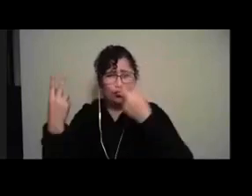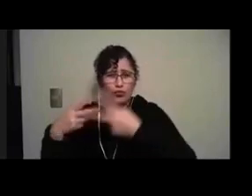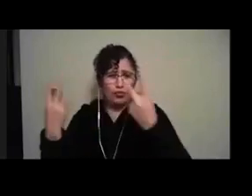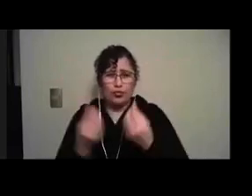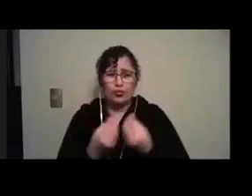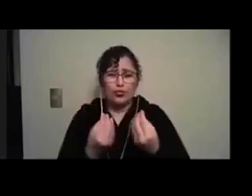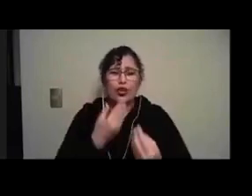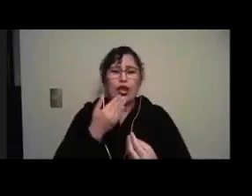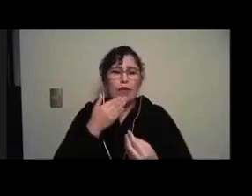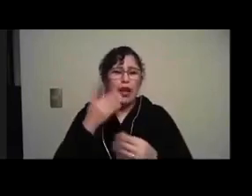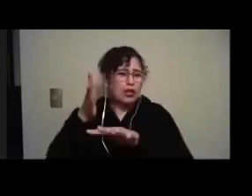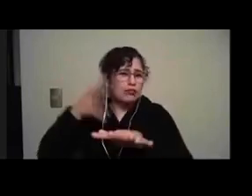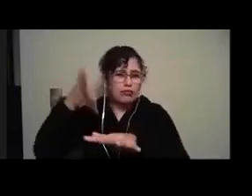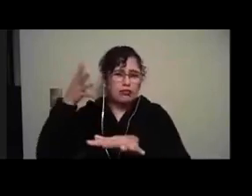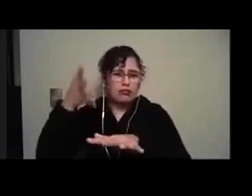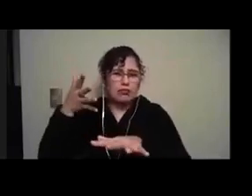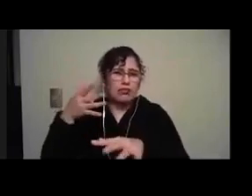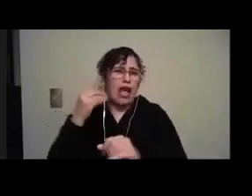en congresos internacionales,